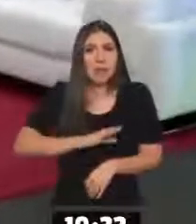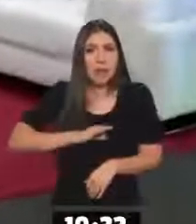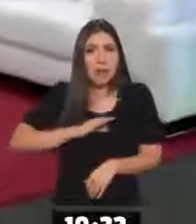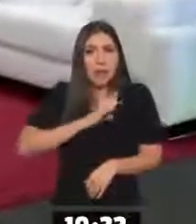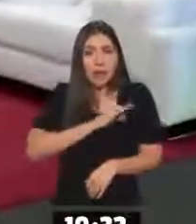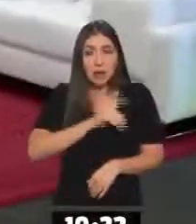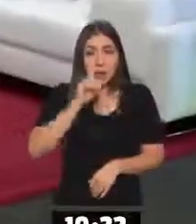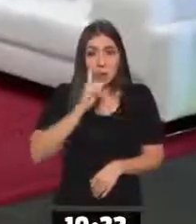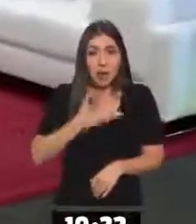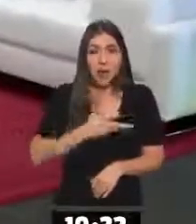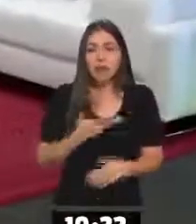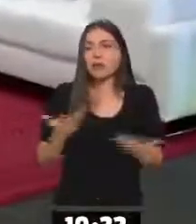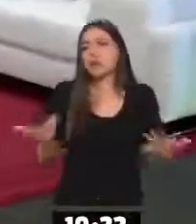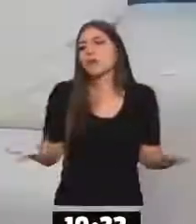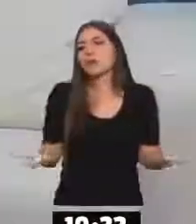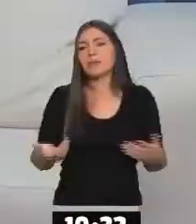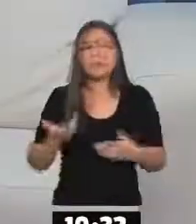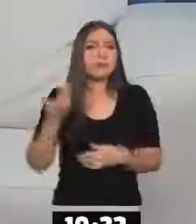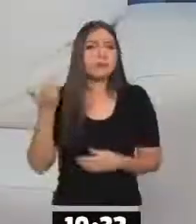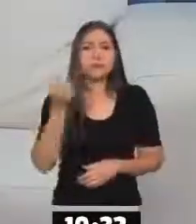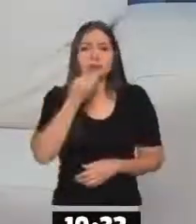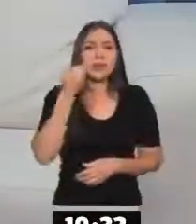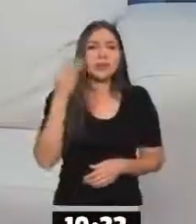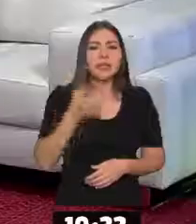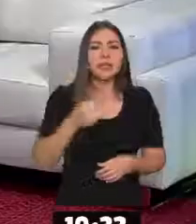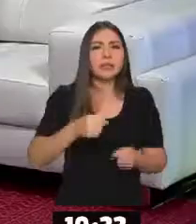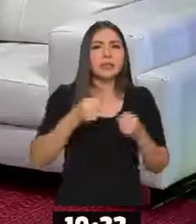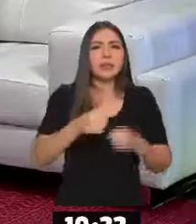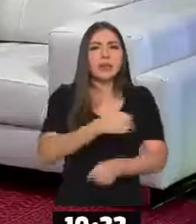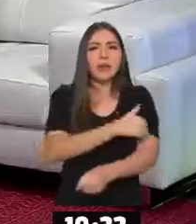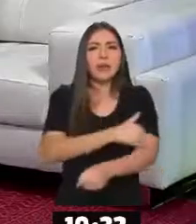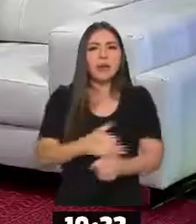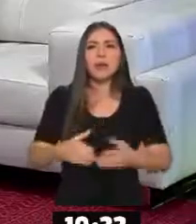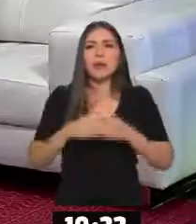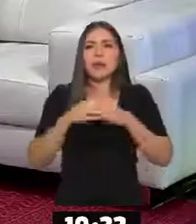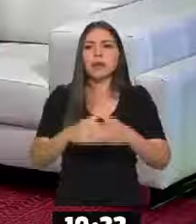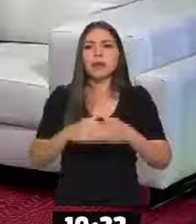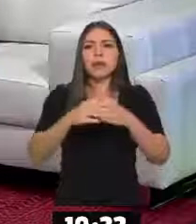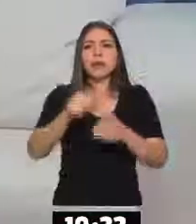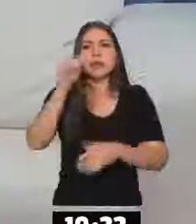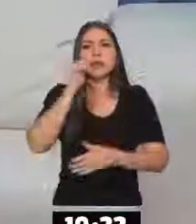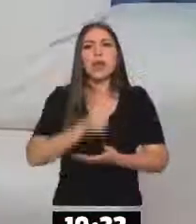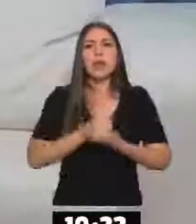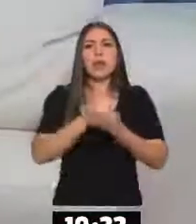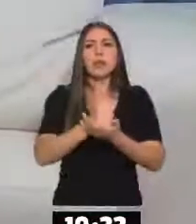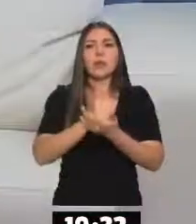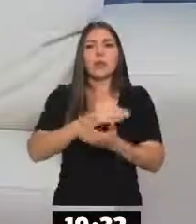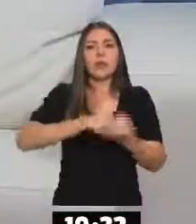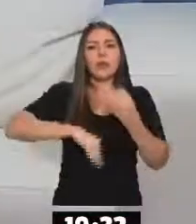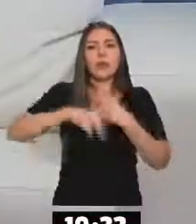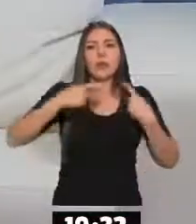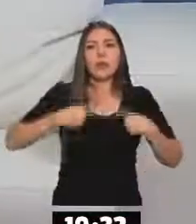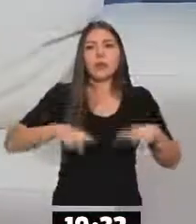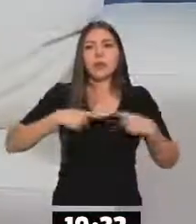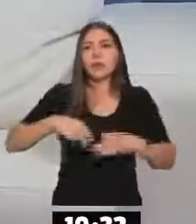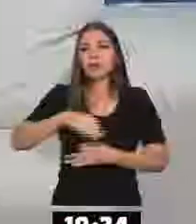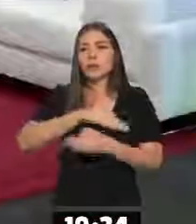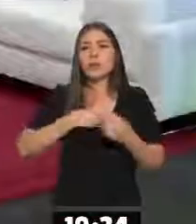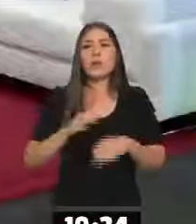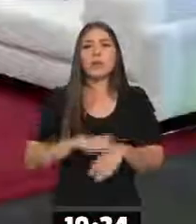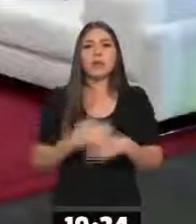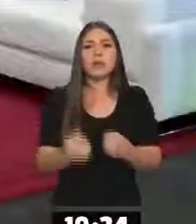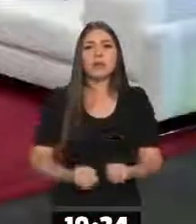sea, vamos a tener siempre familias que de verdad nos van a ayudar a reconstruir el tejido social que hoy tanto México